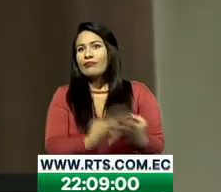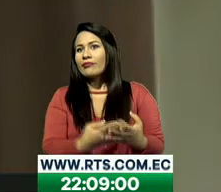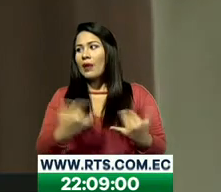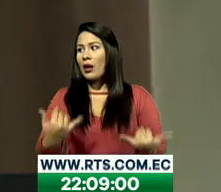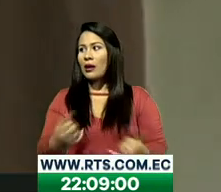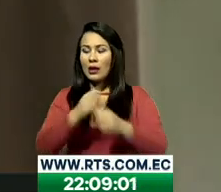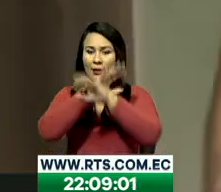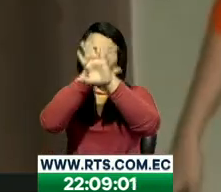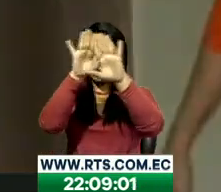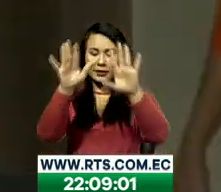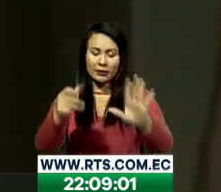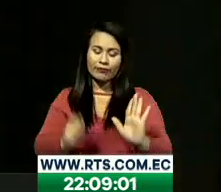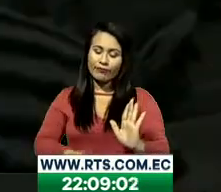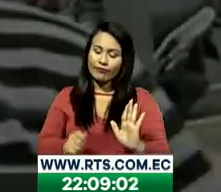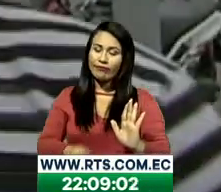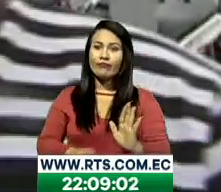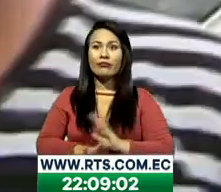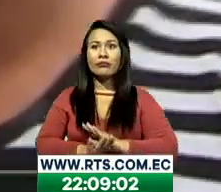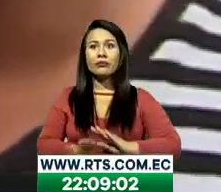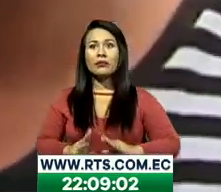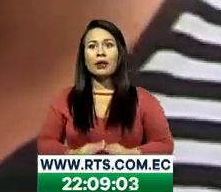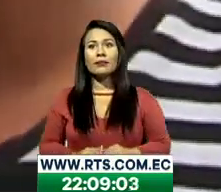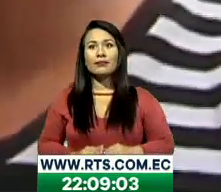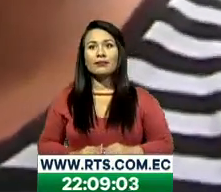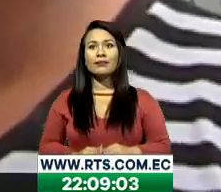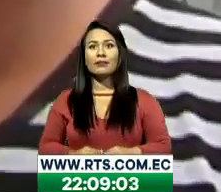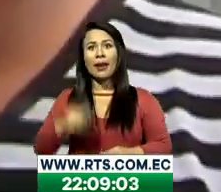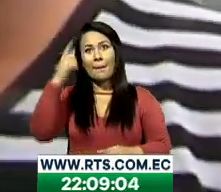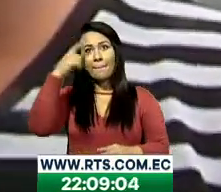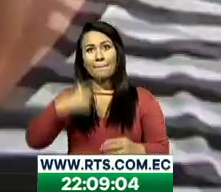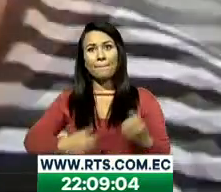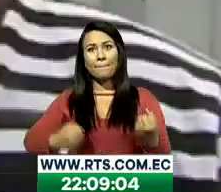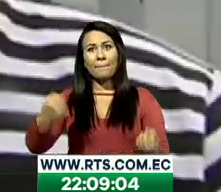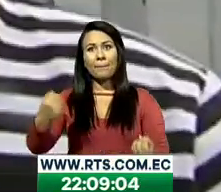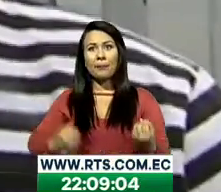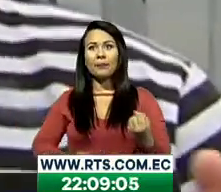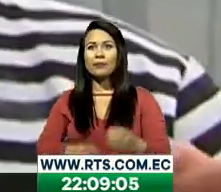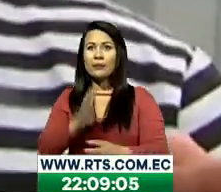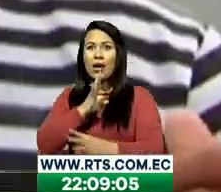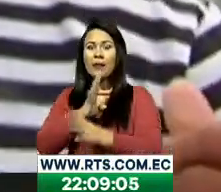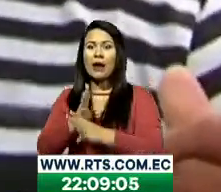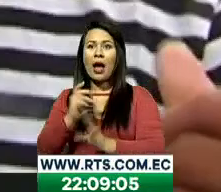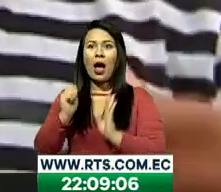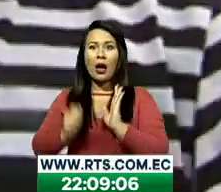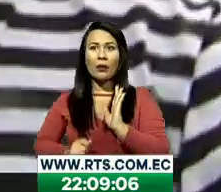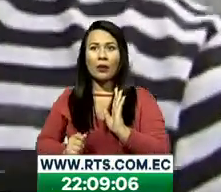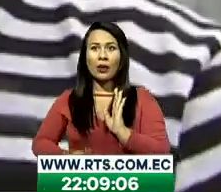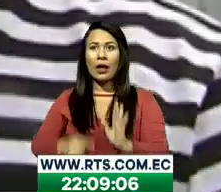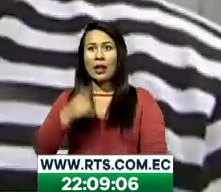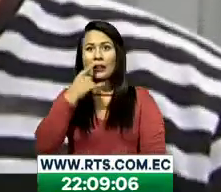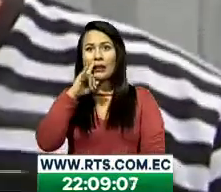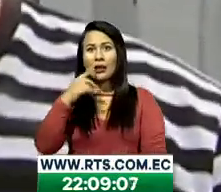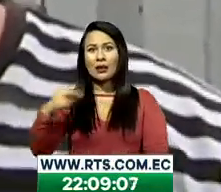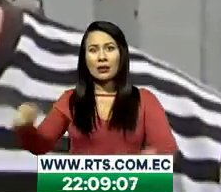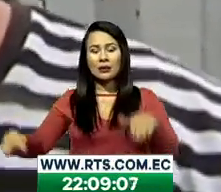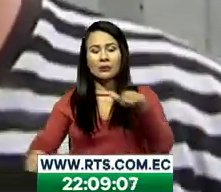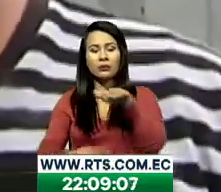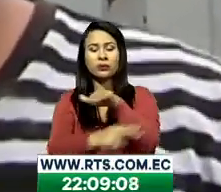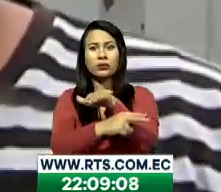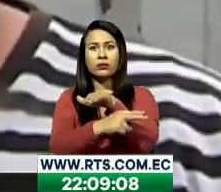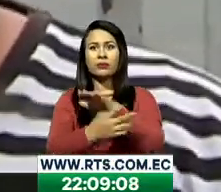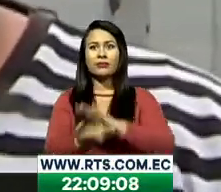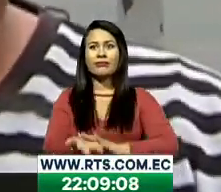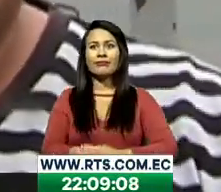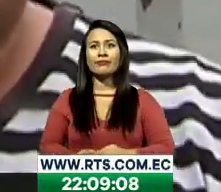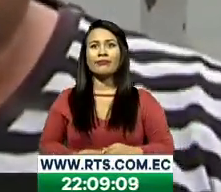audiencia de formulación de cargos. El conductor no habló nada, habló lo que es el abogado, que el niño se cruzó por donde no debe,